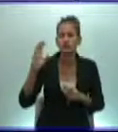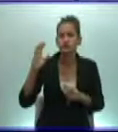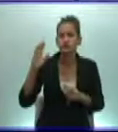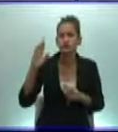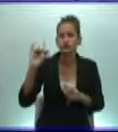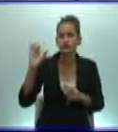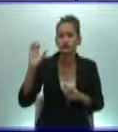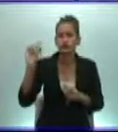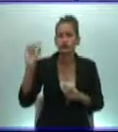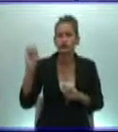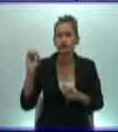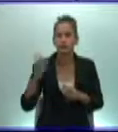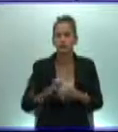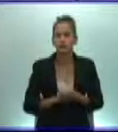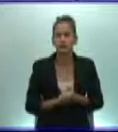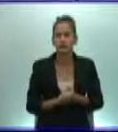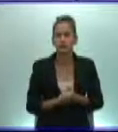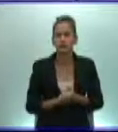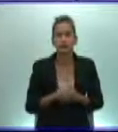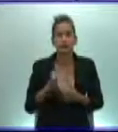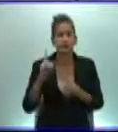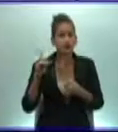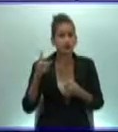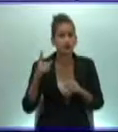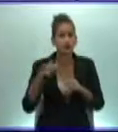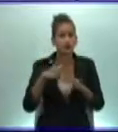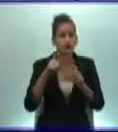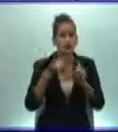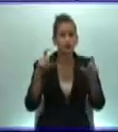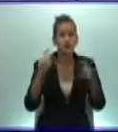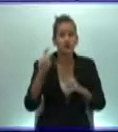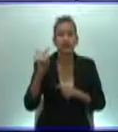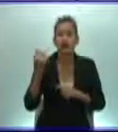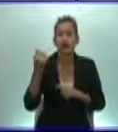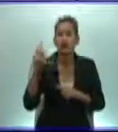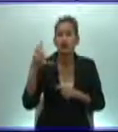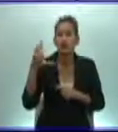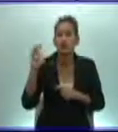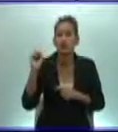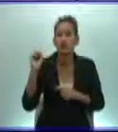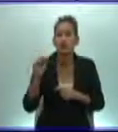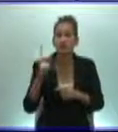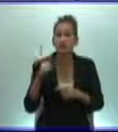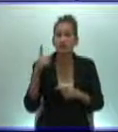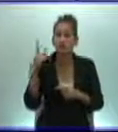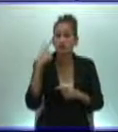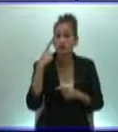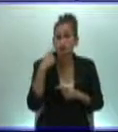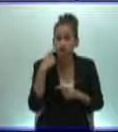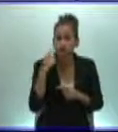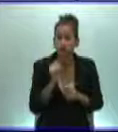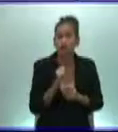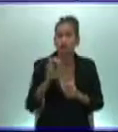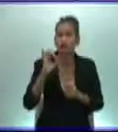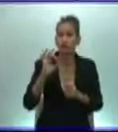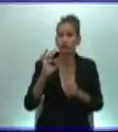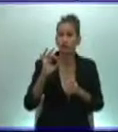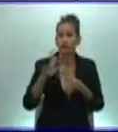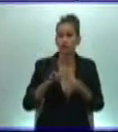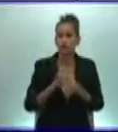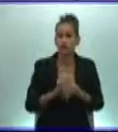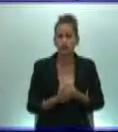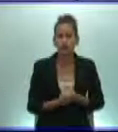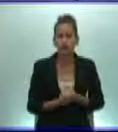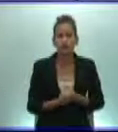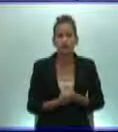Recuerdan, este es el teorema de Tales, muy conocido por ustedes desde octavo grado. Entonces,